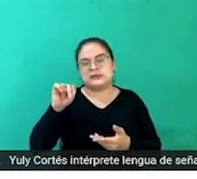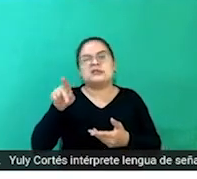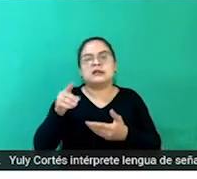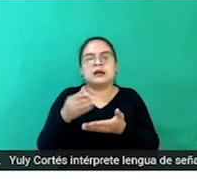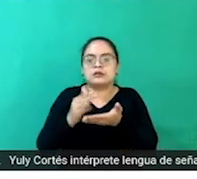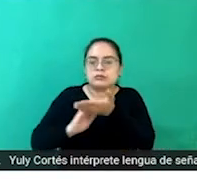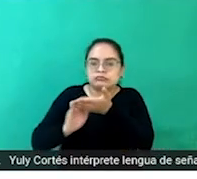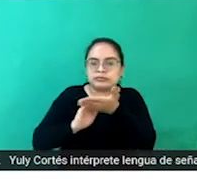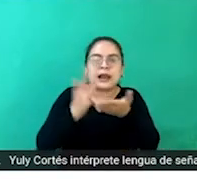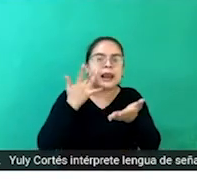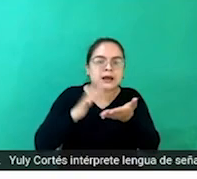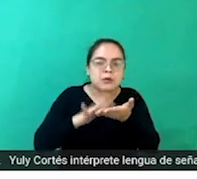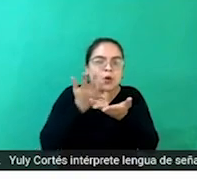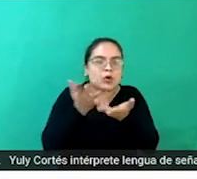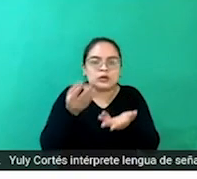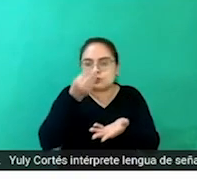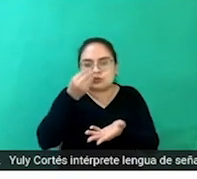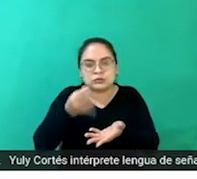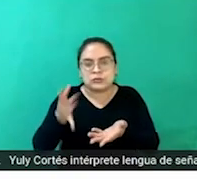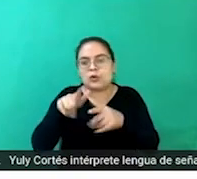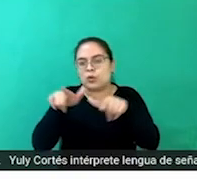como queramos llamarlo.